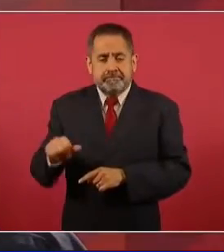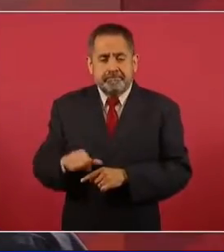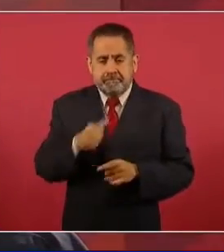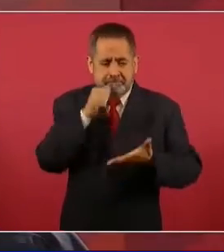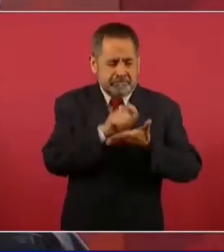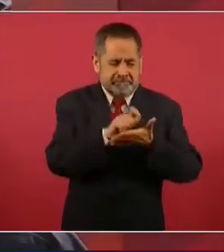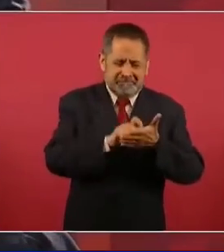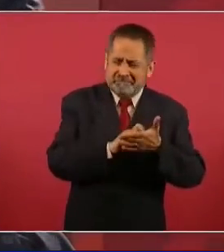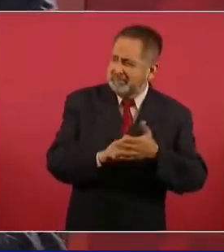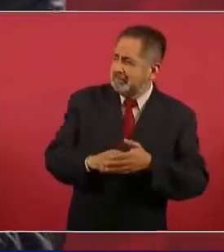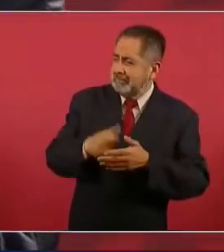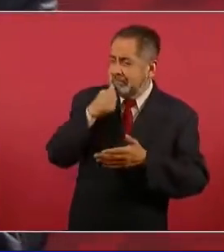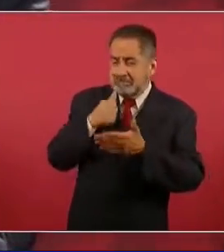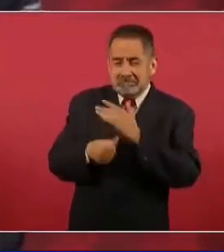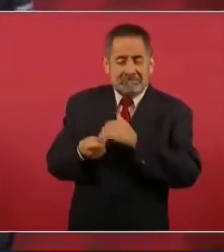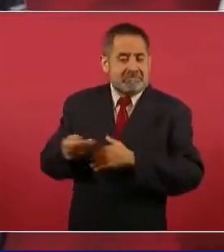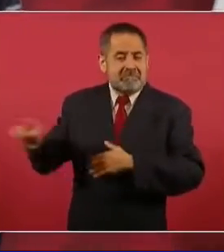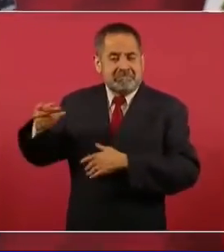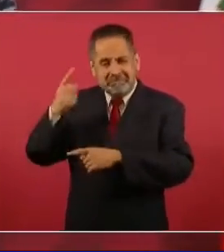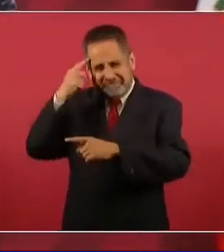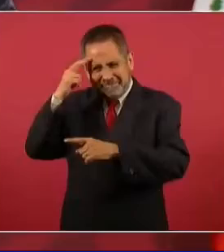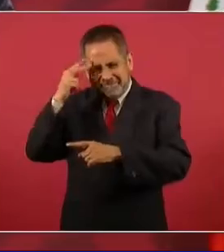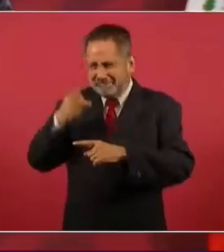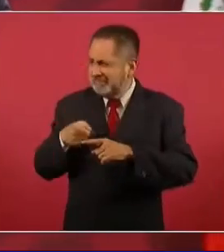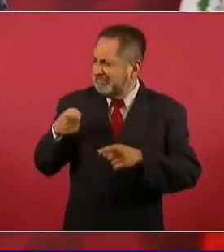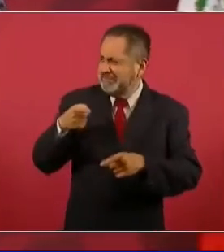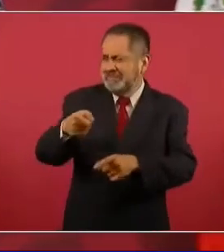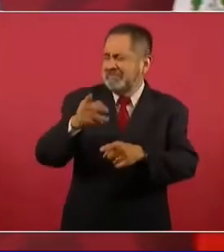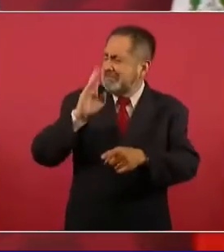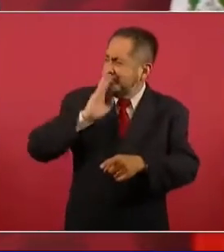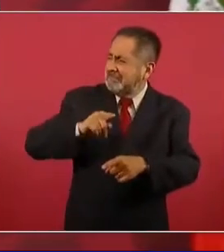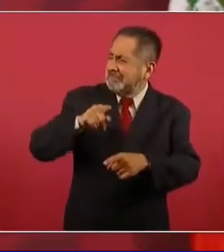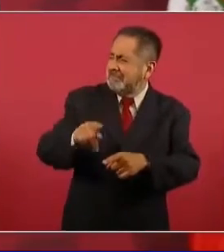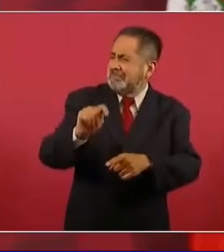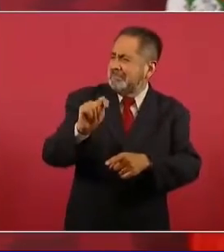decía a Porfirio, este hombre es muy ambicioso,